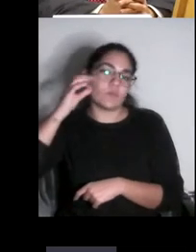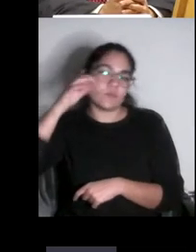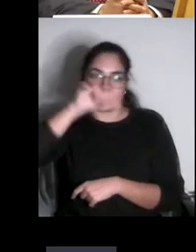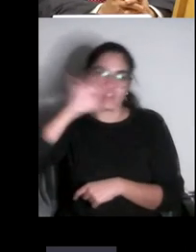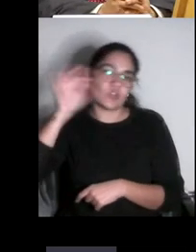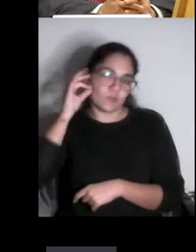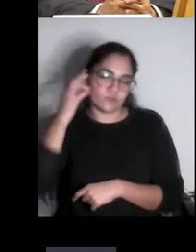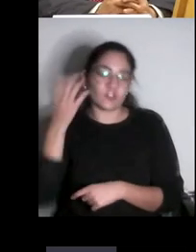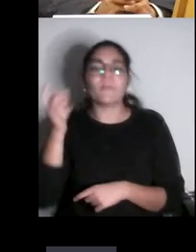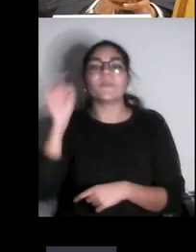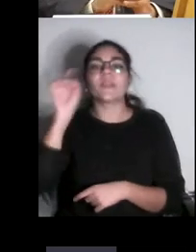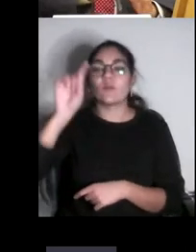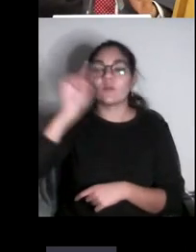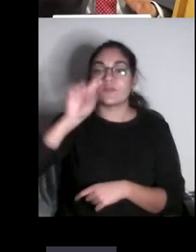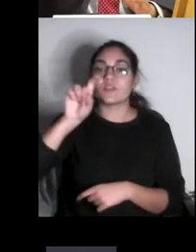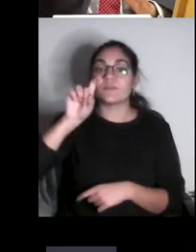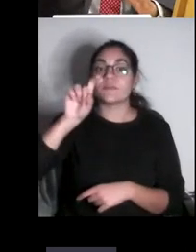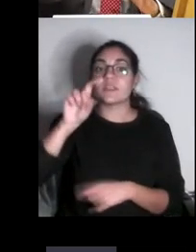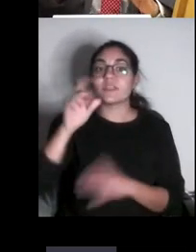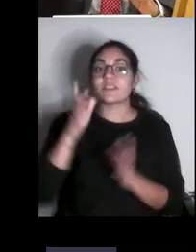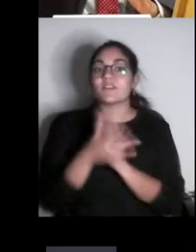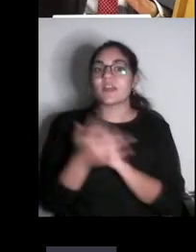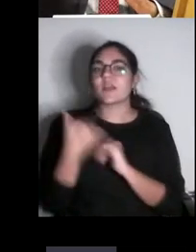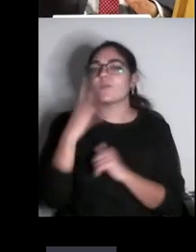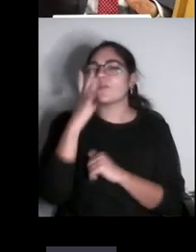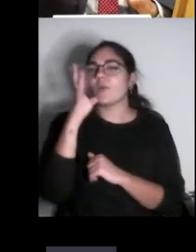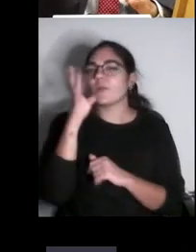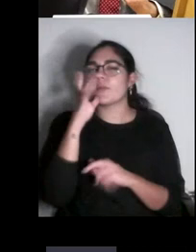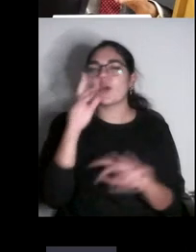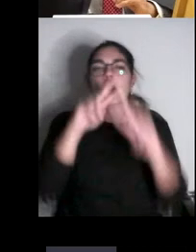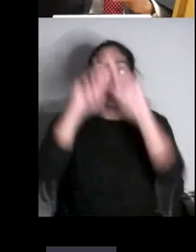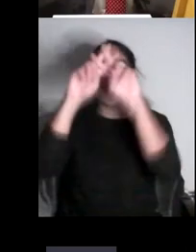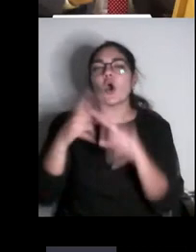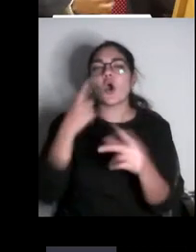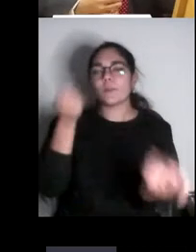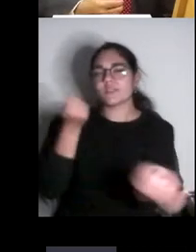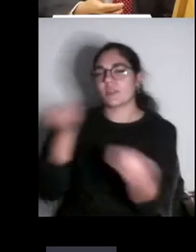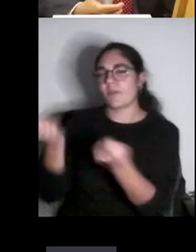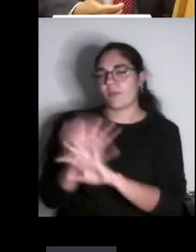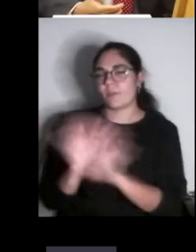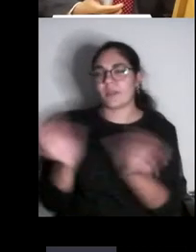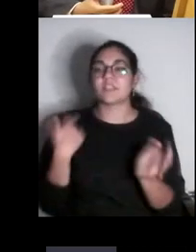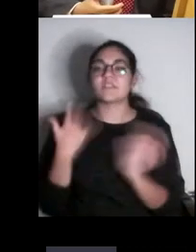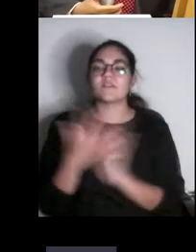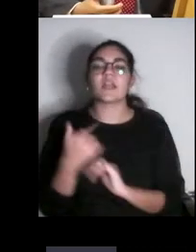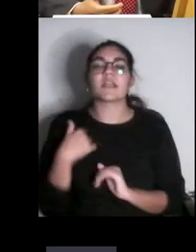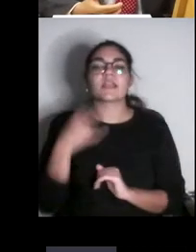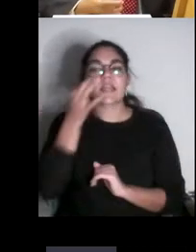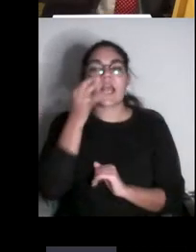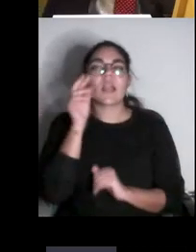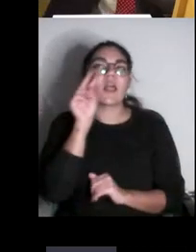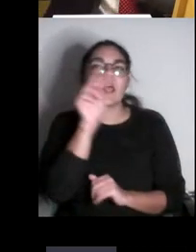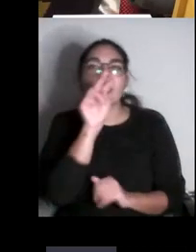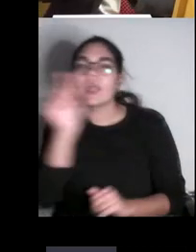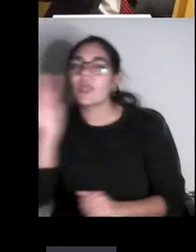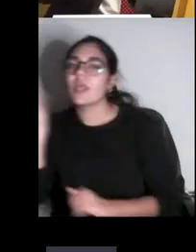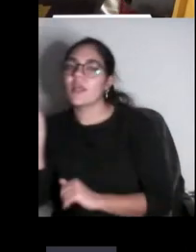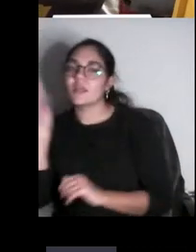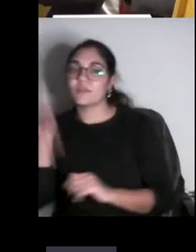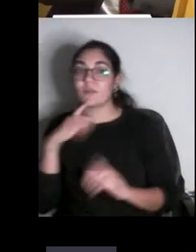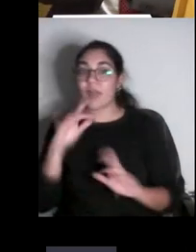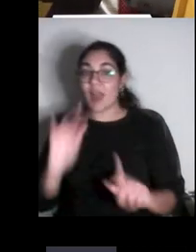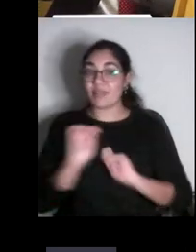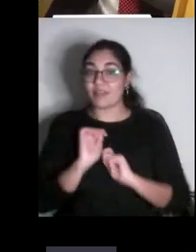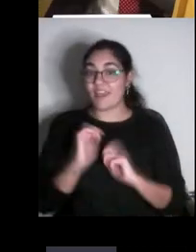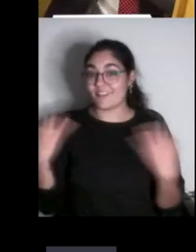aquellos que realizan la observación. Es decir, no los observados, sino los que realizan la observación. Lo que está indicando, en los dos casos